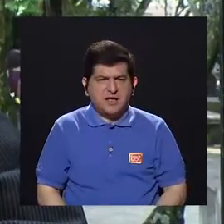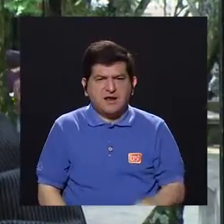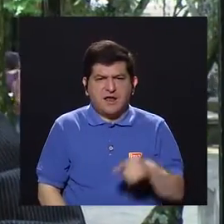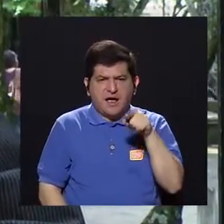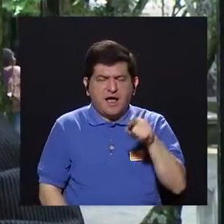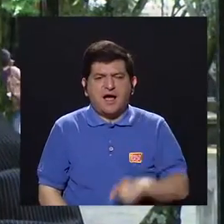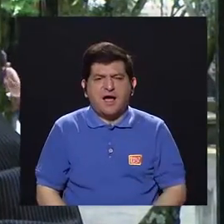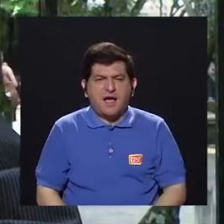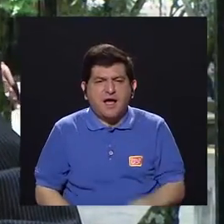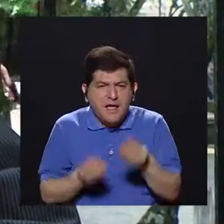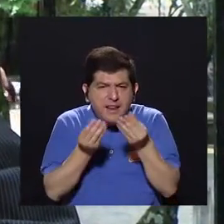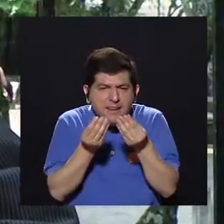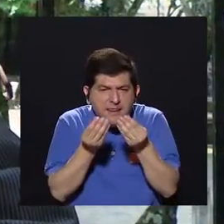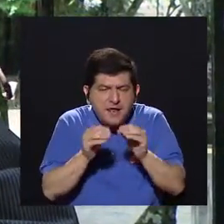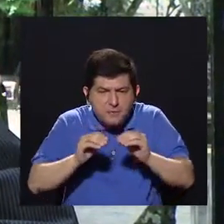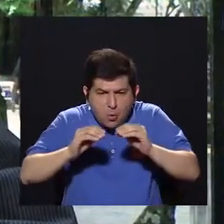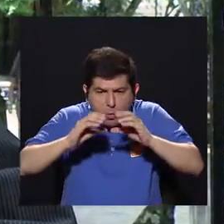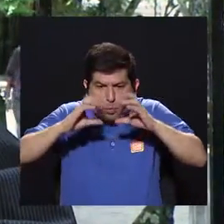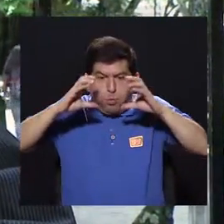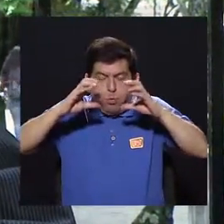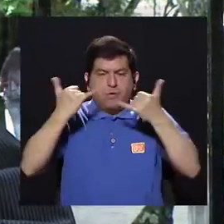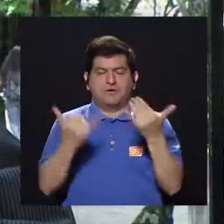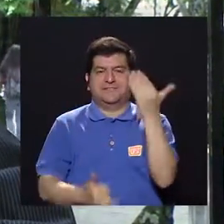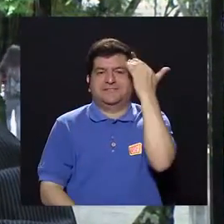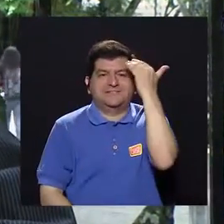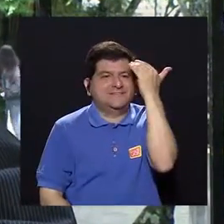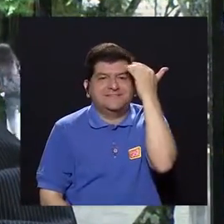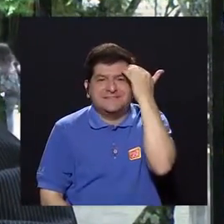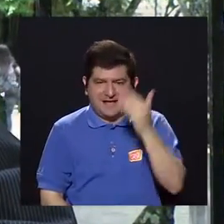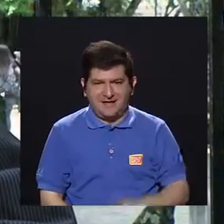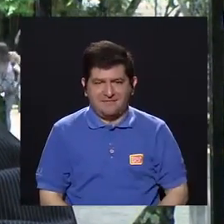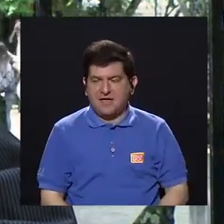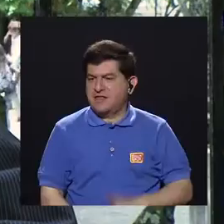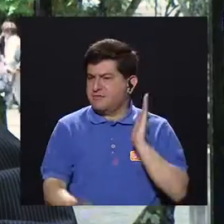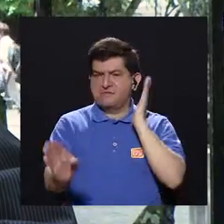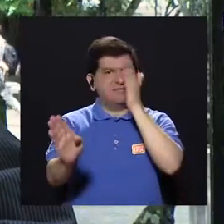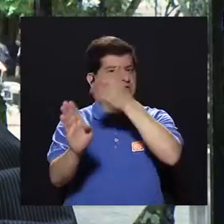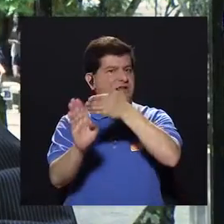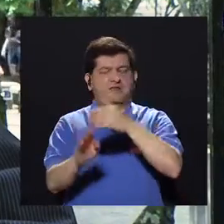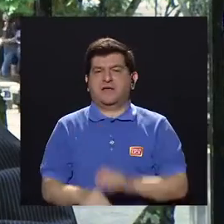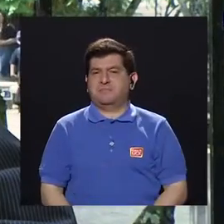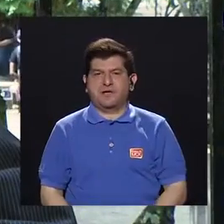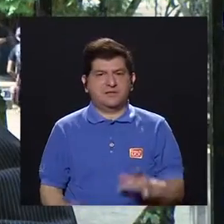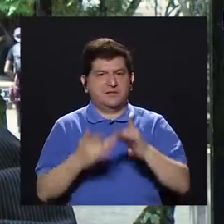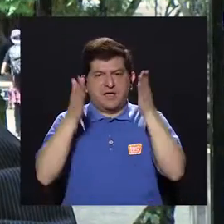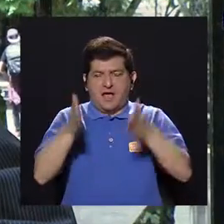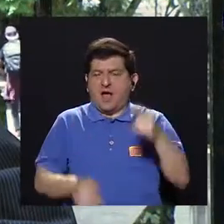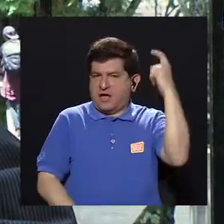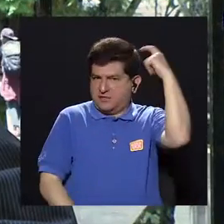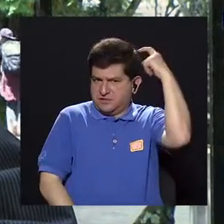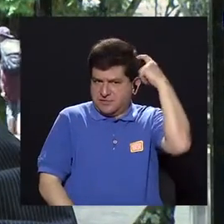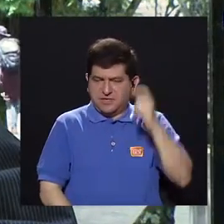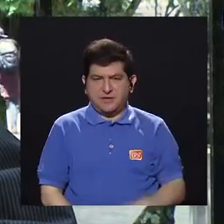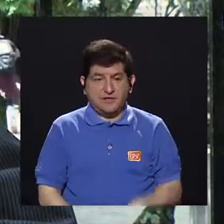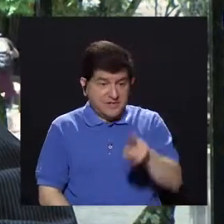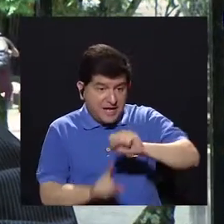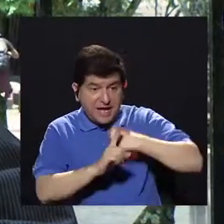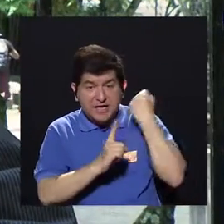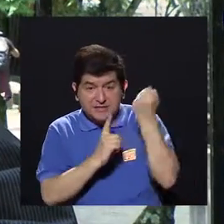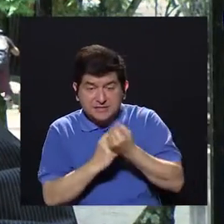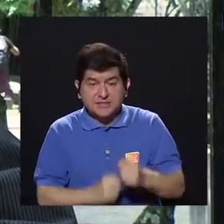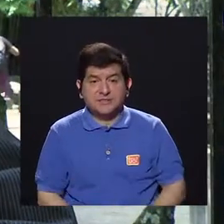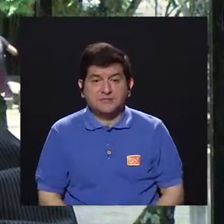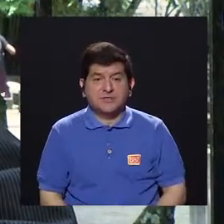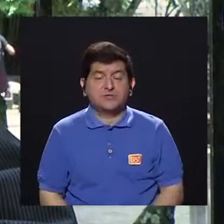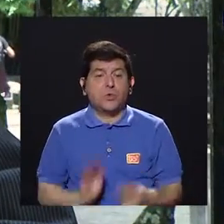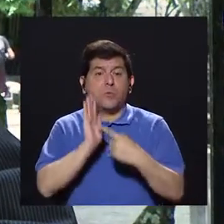este país, que manda directamente donde el neurólogo, porque la neuritis óptica es una bandera, un síntoma frecuente de presentación